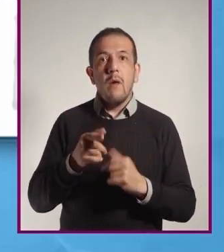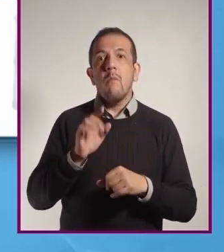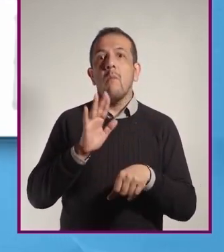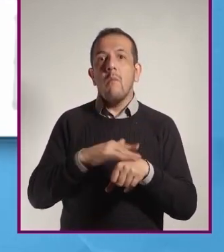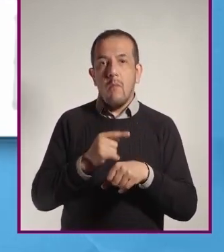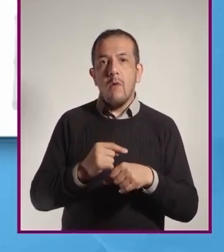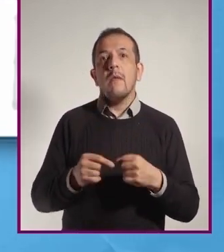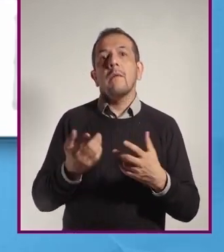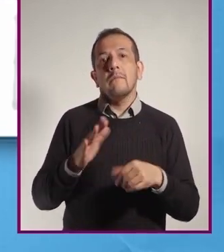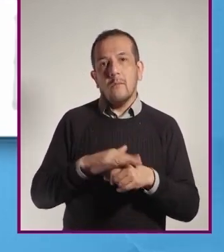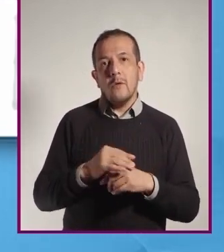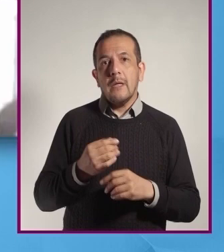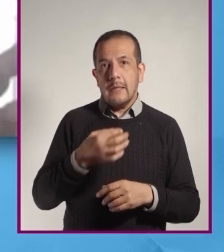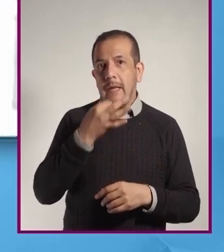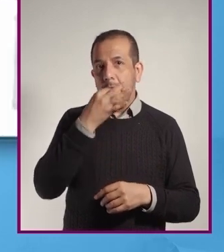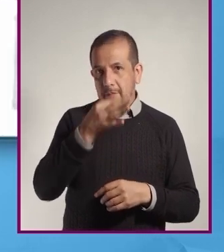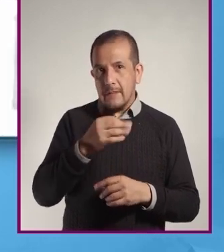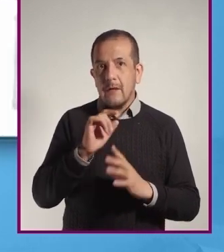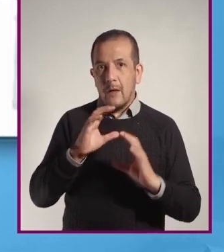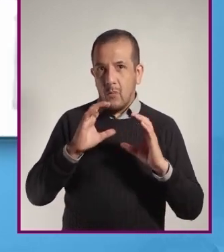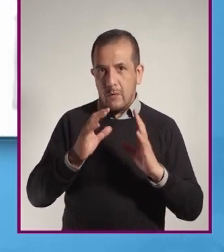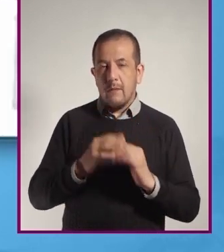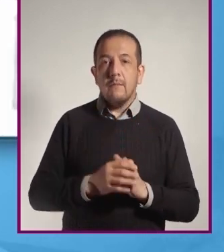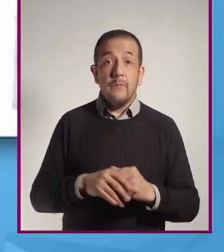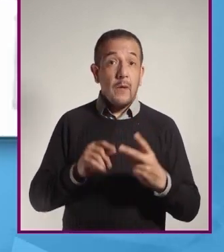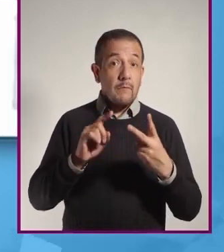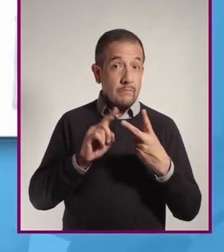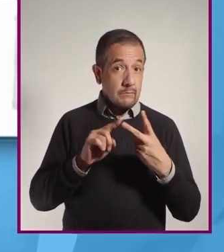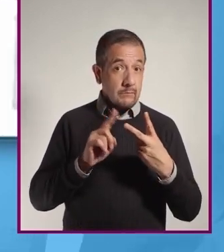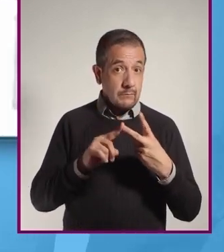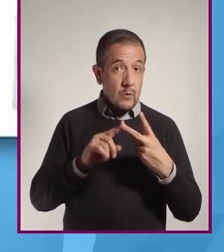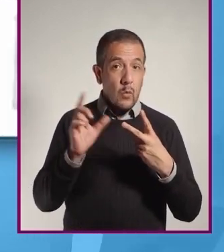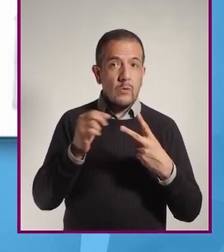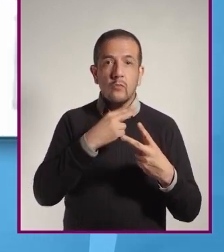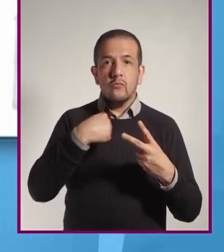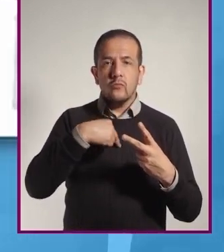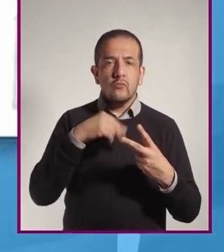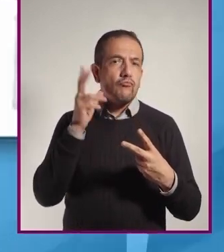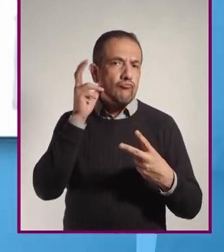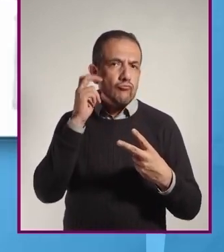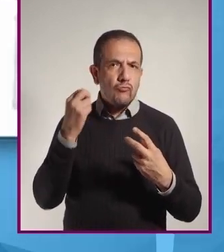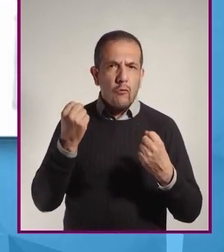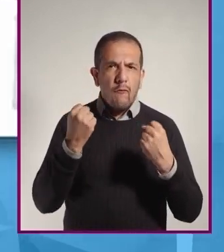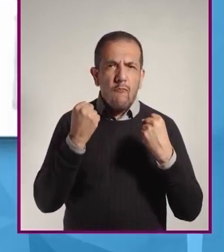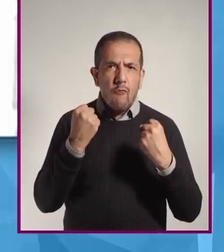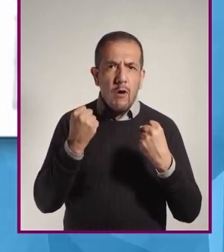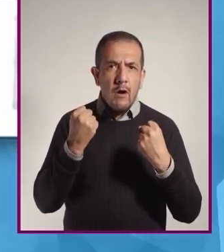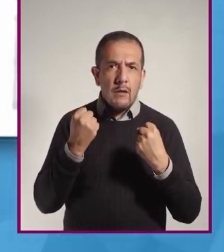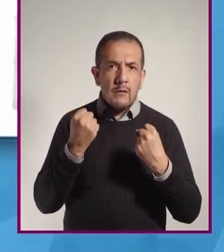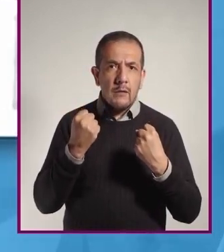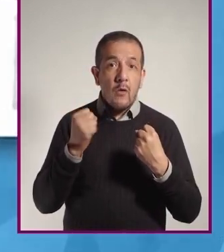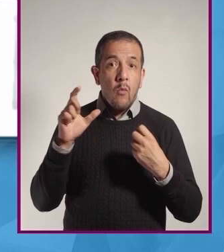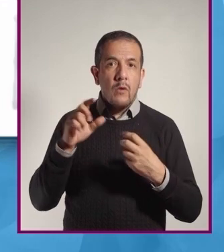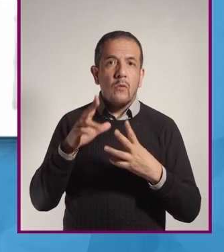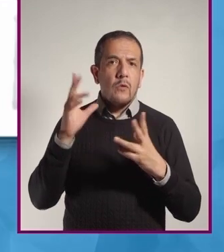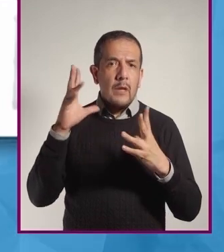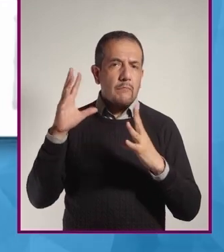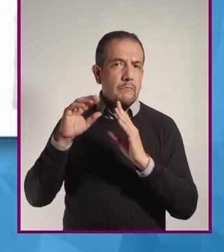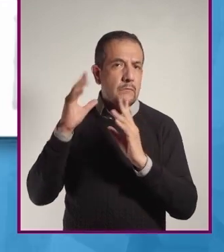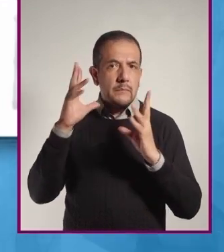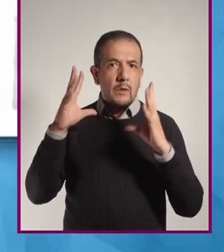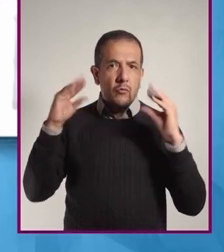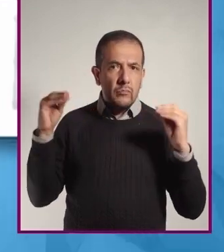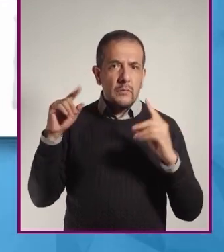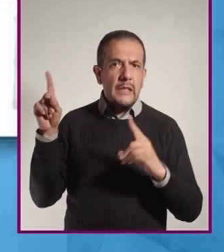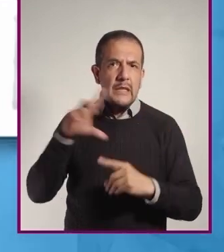indicación. La otra es que cuando escuchamos también sonidos muy fuertes, después de que los dejamos de escuchar, a